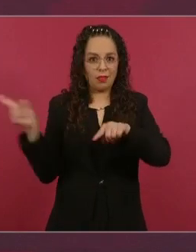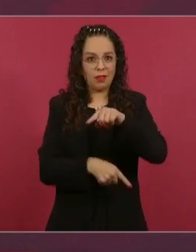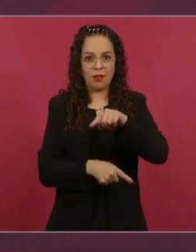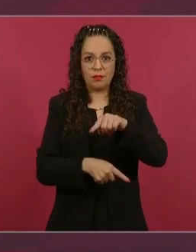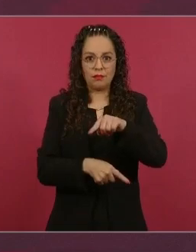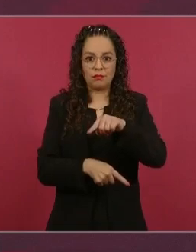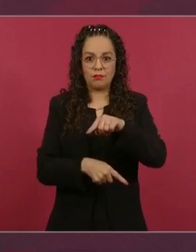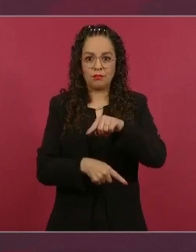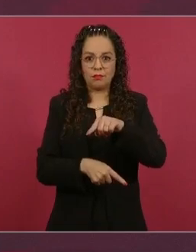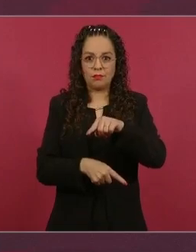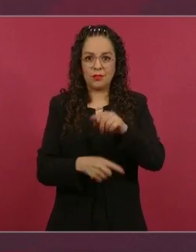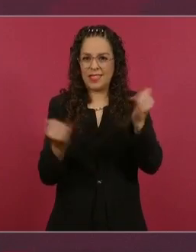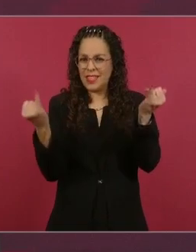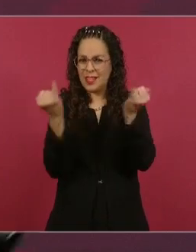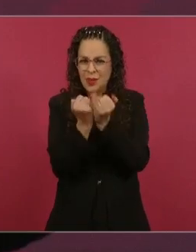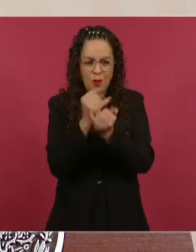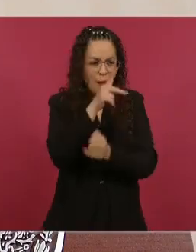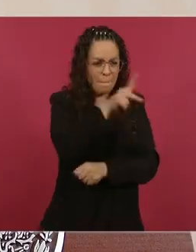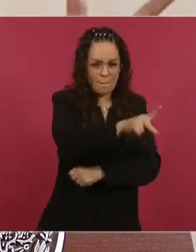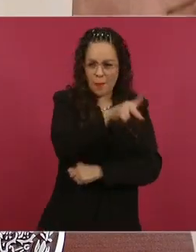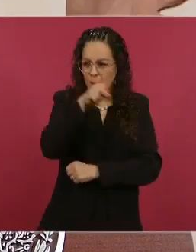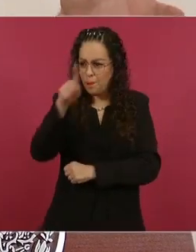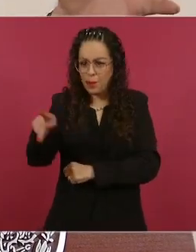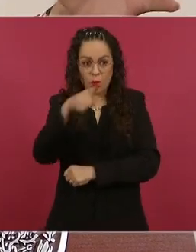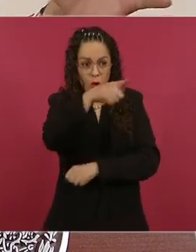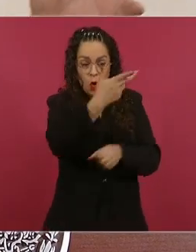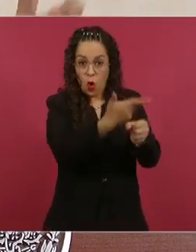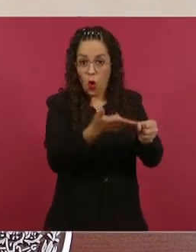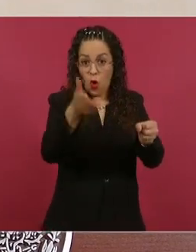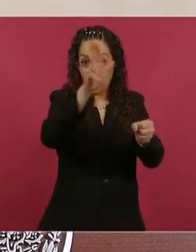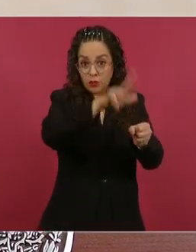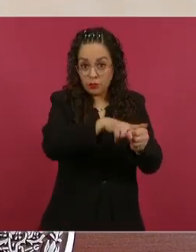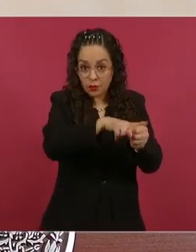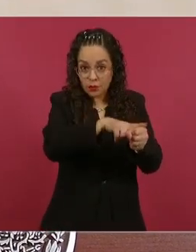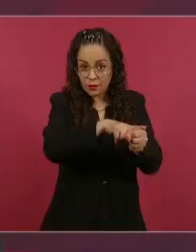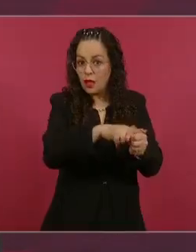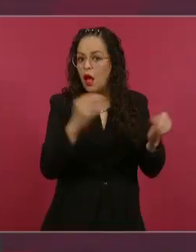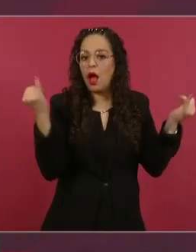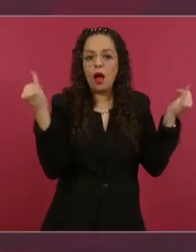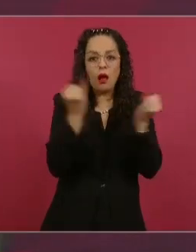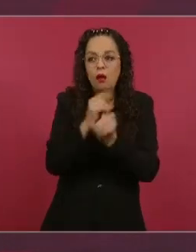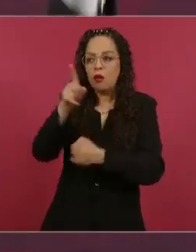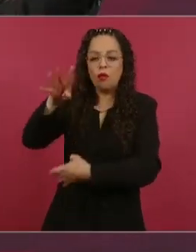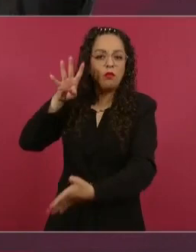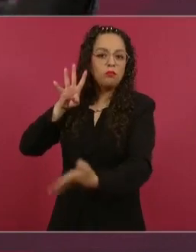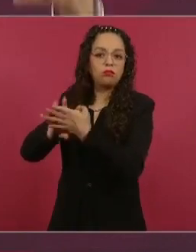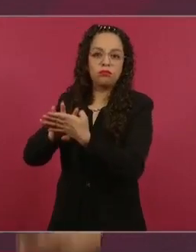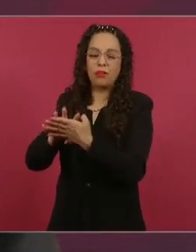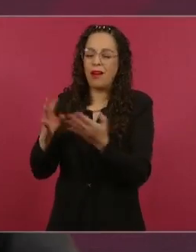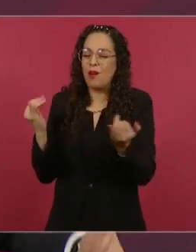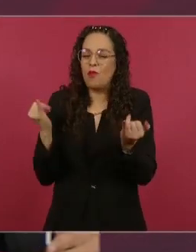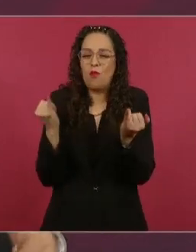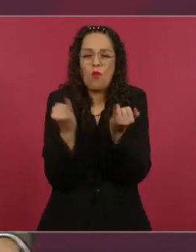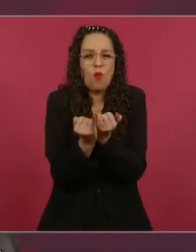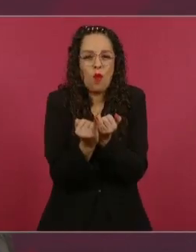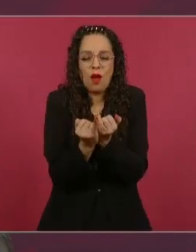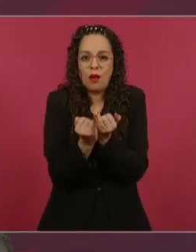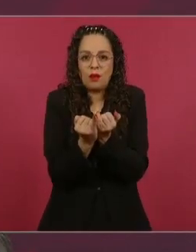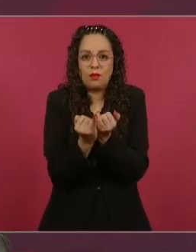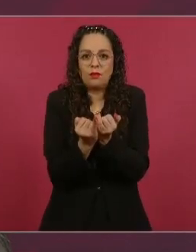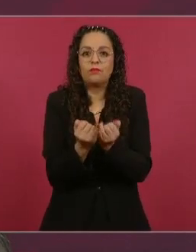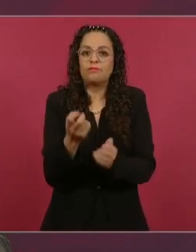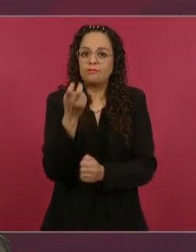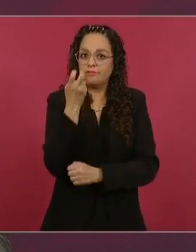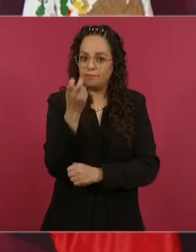Así como los hospitales entregaron los reclusorios. Y se hizo un ajuste